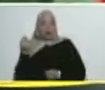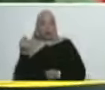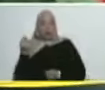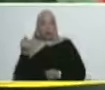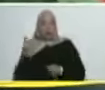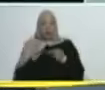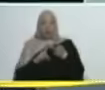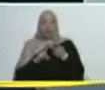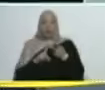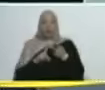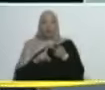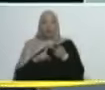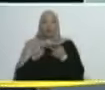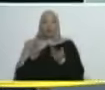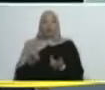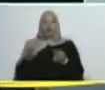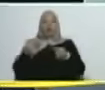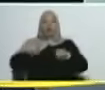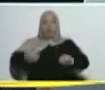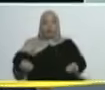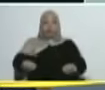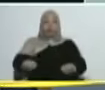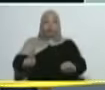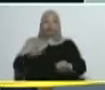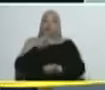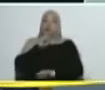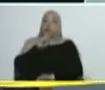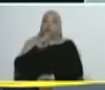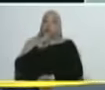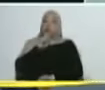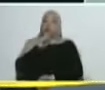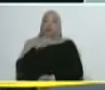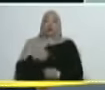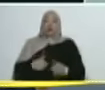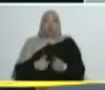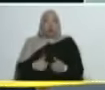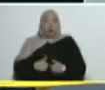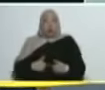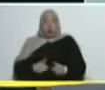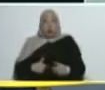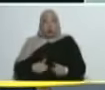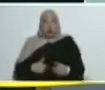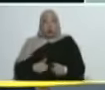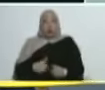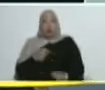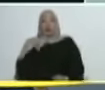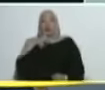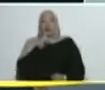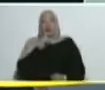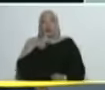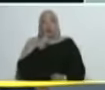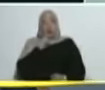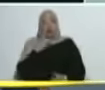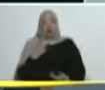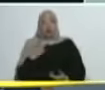En los tiempos de bloqueo y guerra económica hemos sufrido varias veces los dolores de parto, mujer.